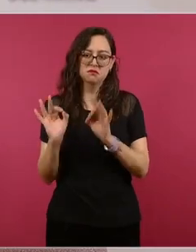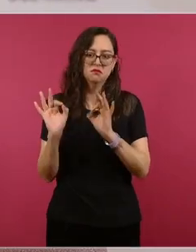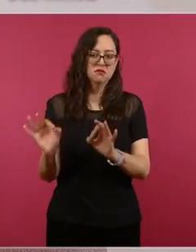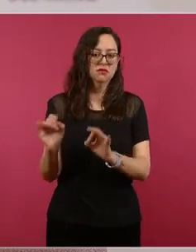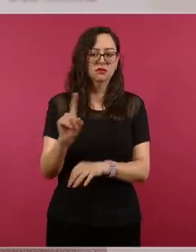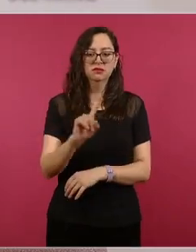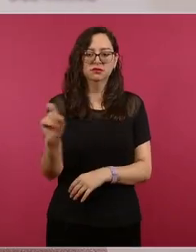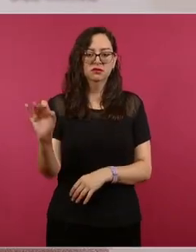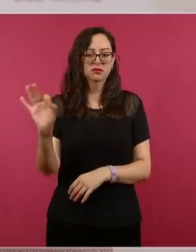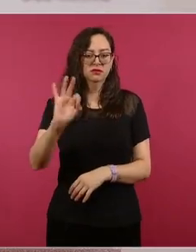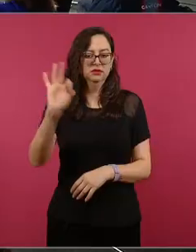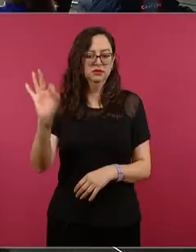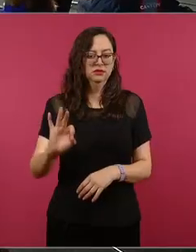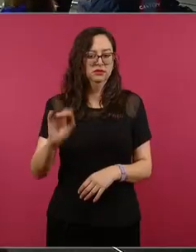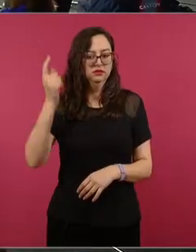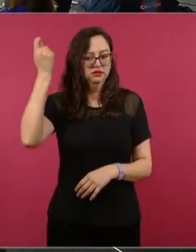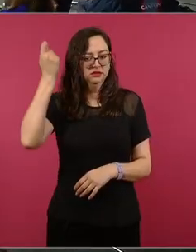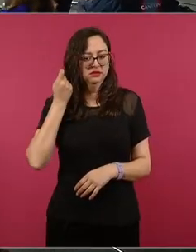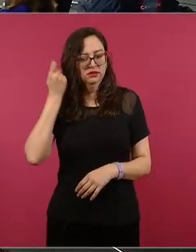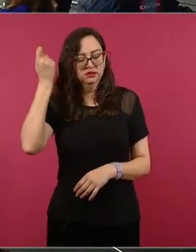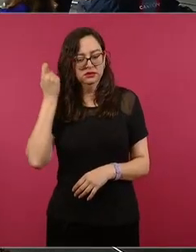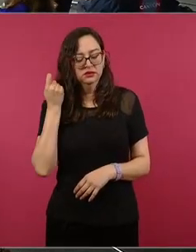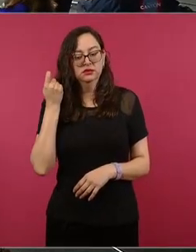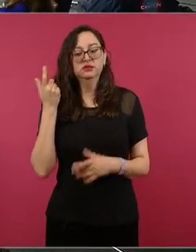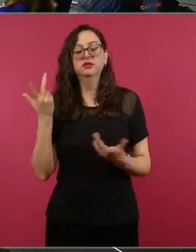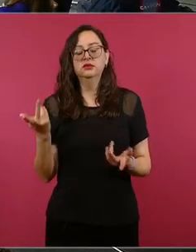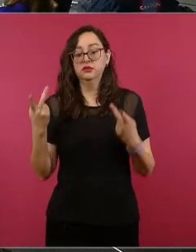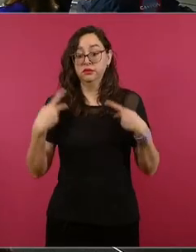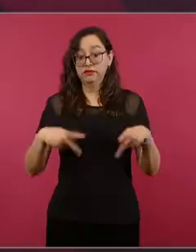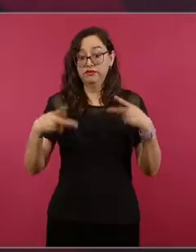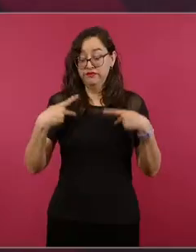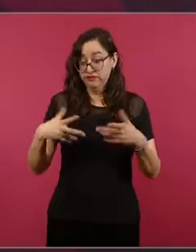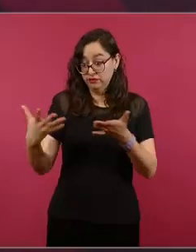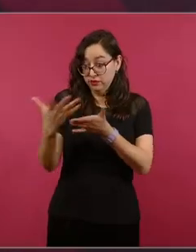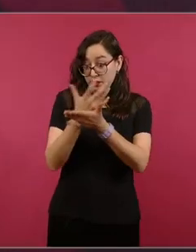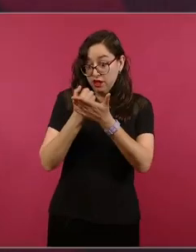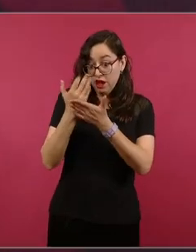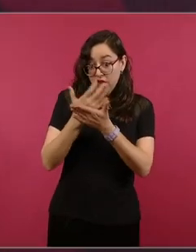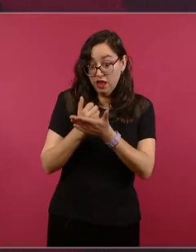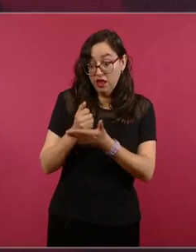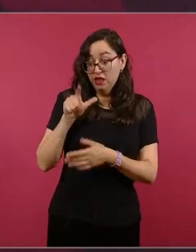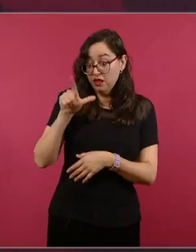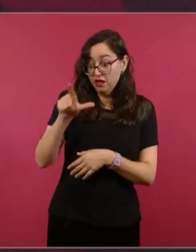de 17 mil pesos mensuales ahora,